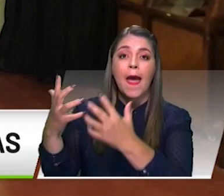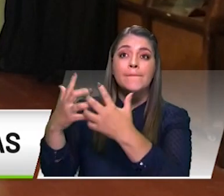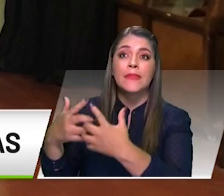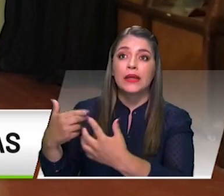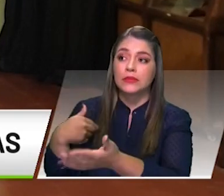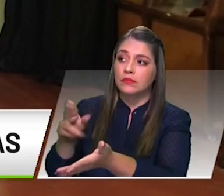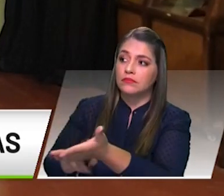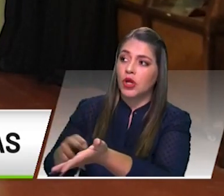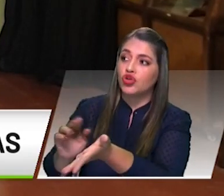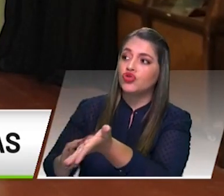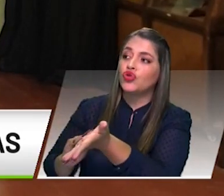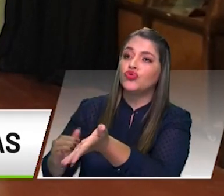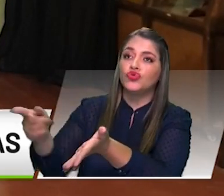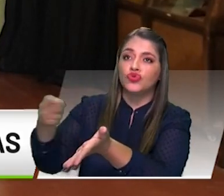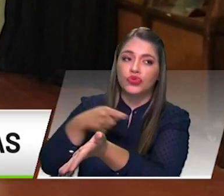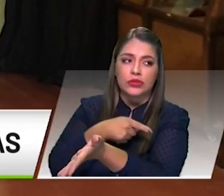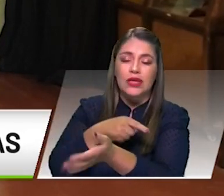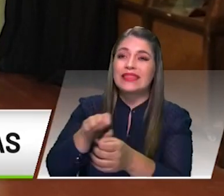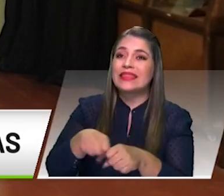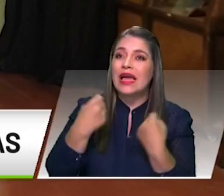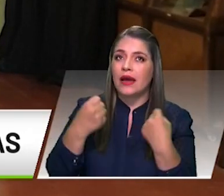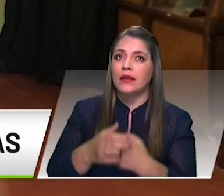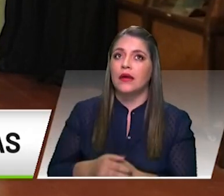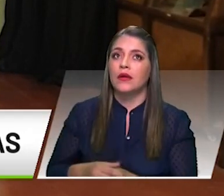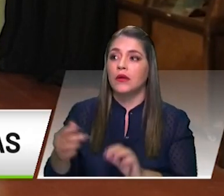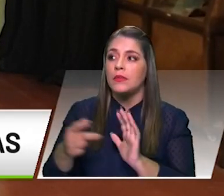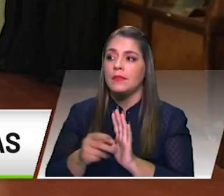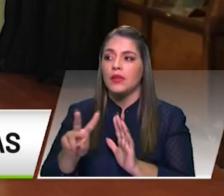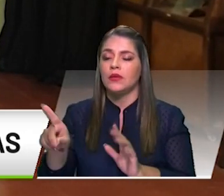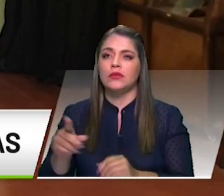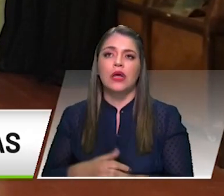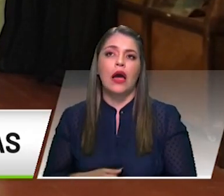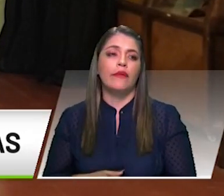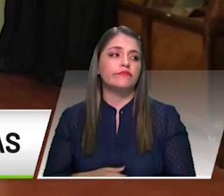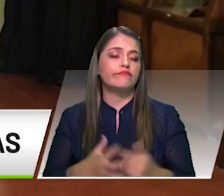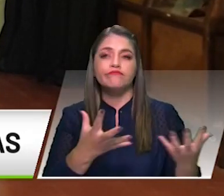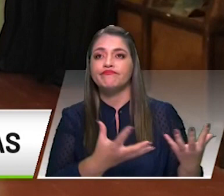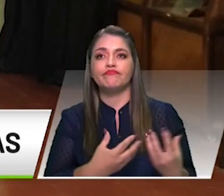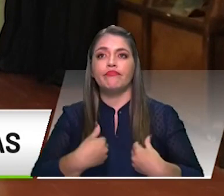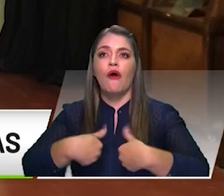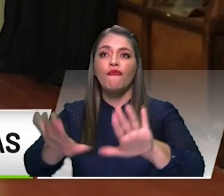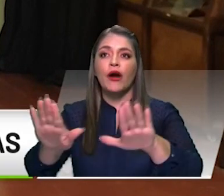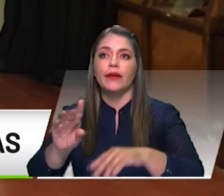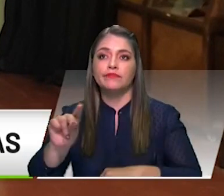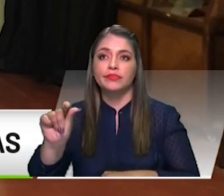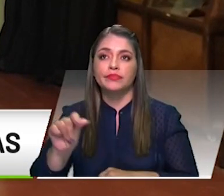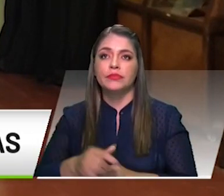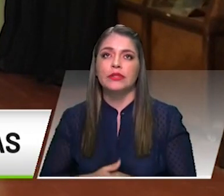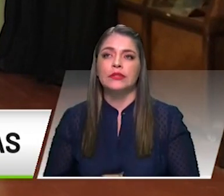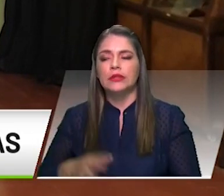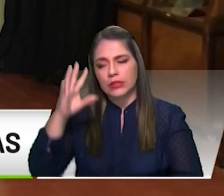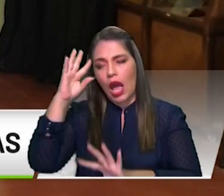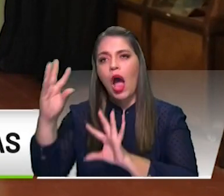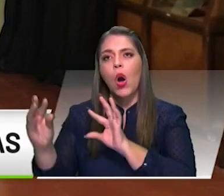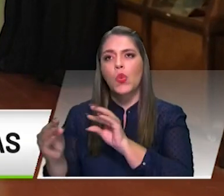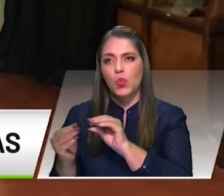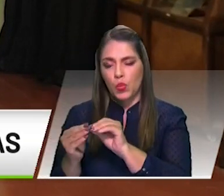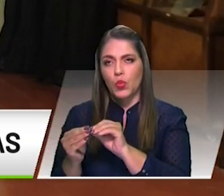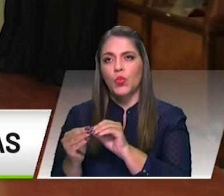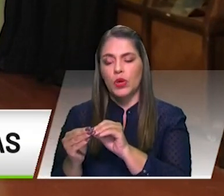de estos daños, para el 2021 dice que debemos desalojar. Finalmente llegamos a un acuerdo